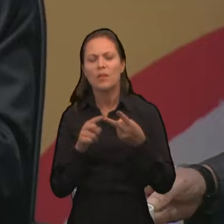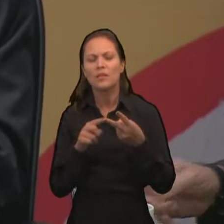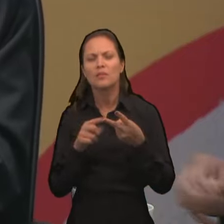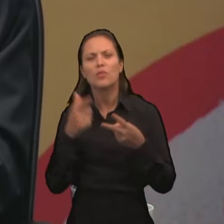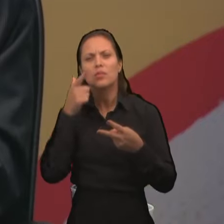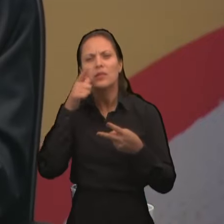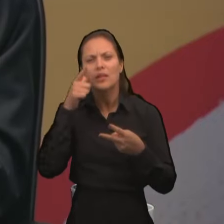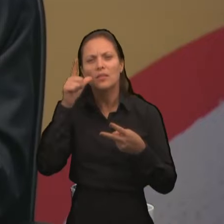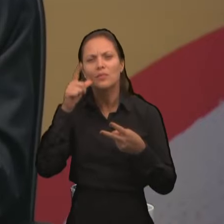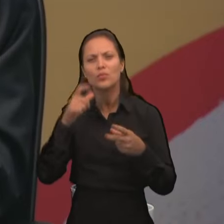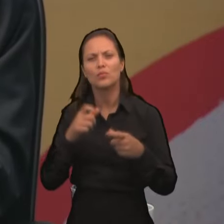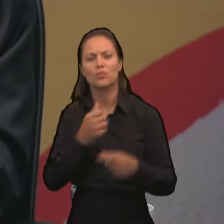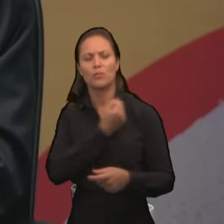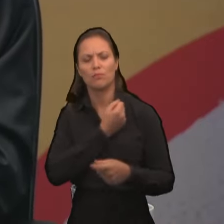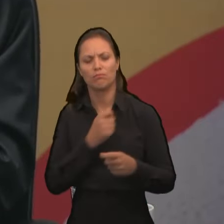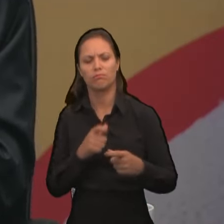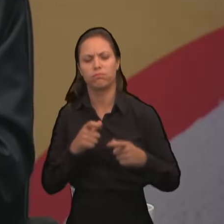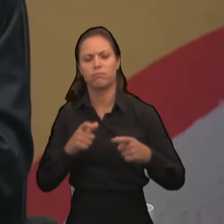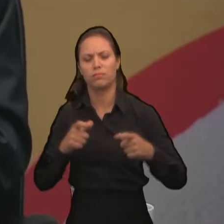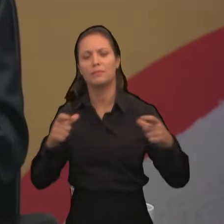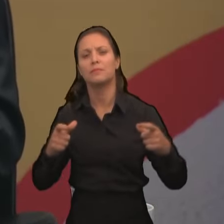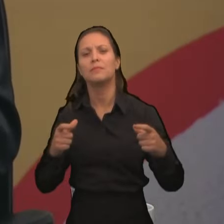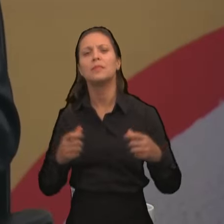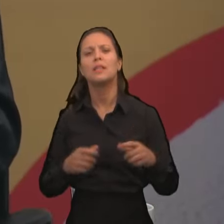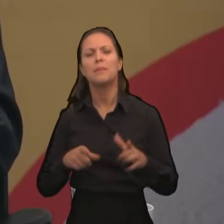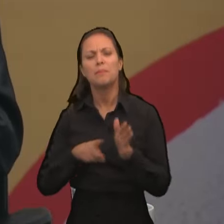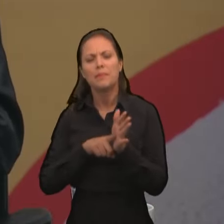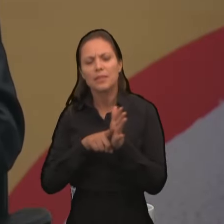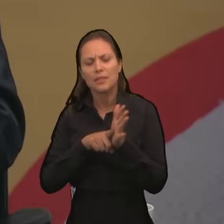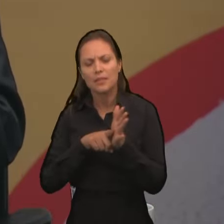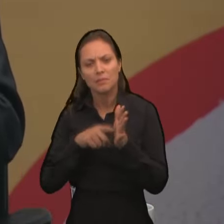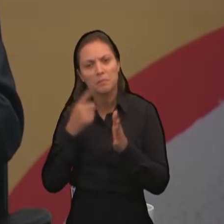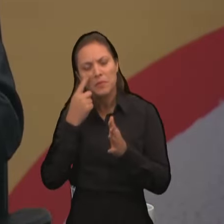esta participación, lo que demuestran las